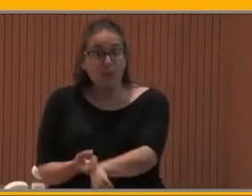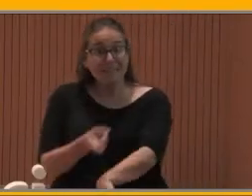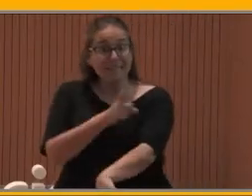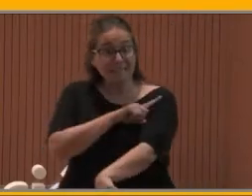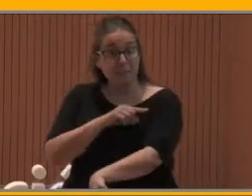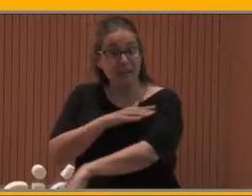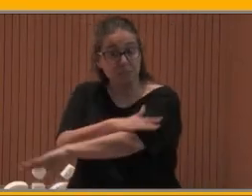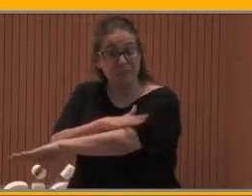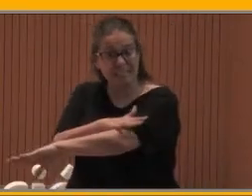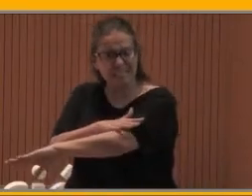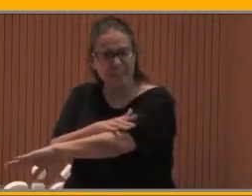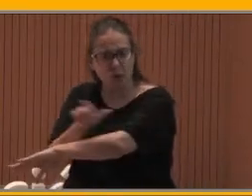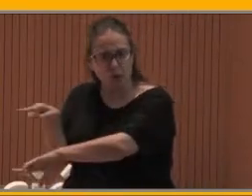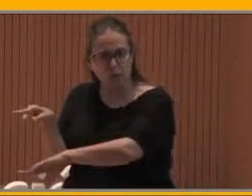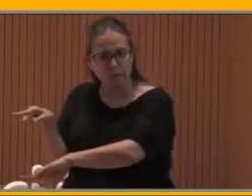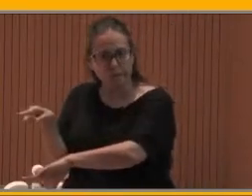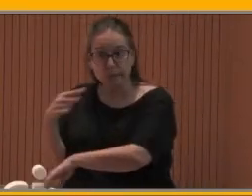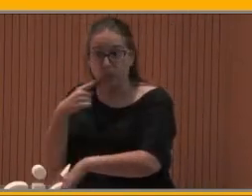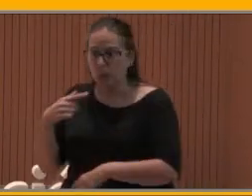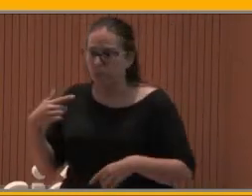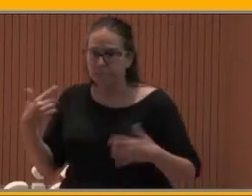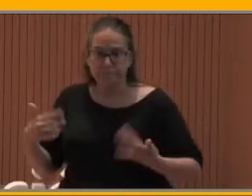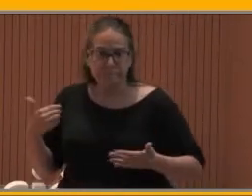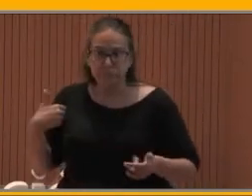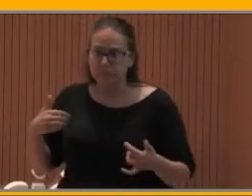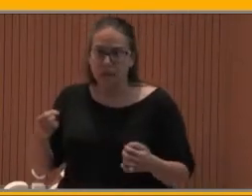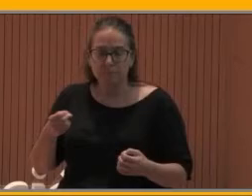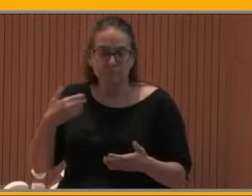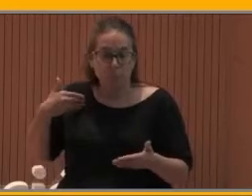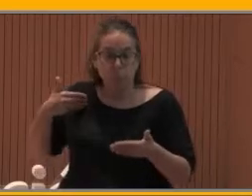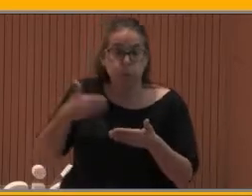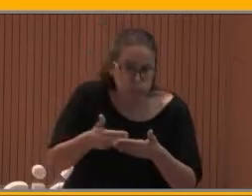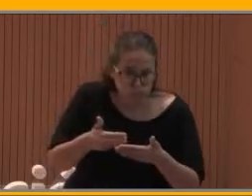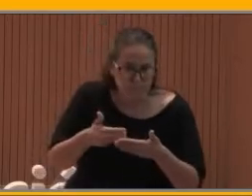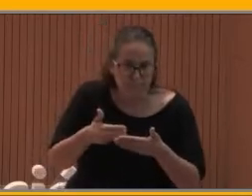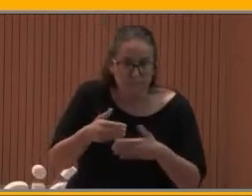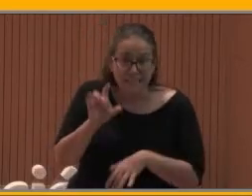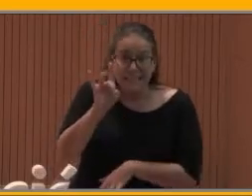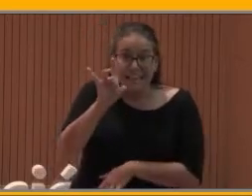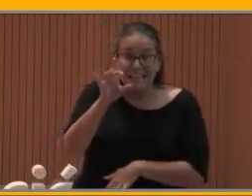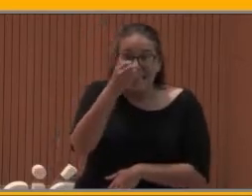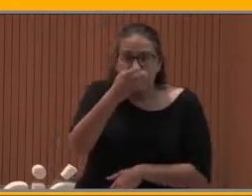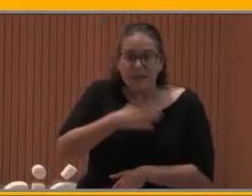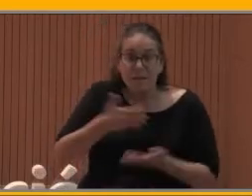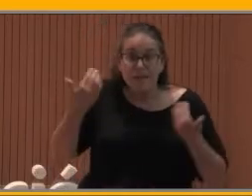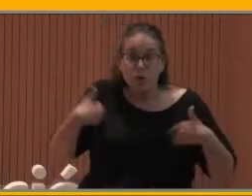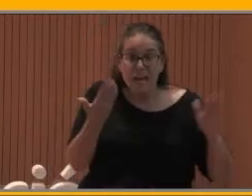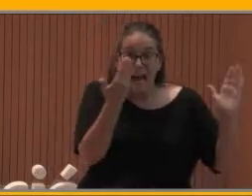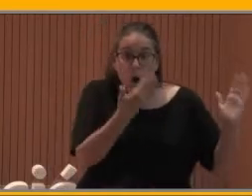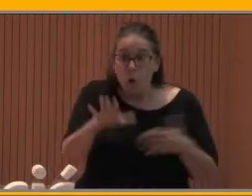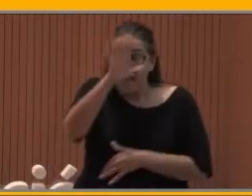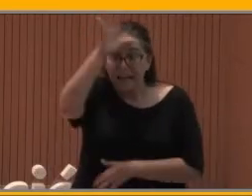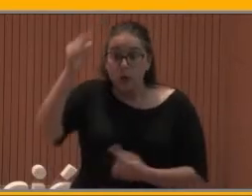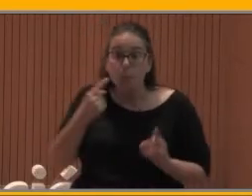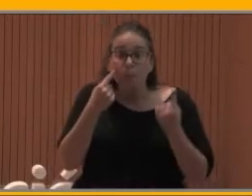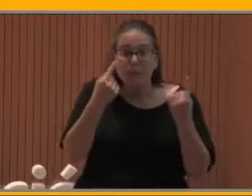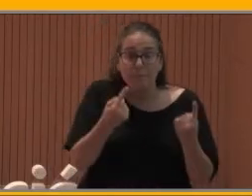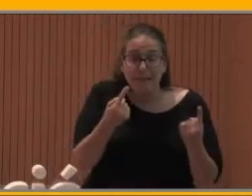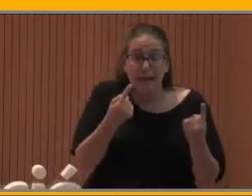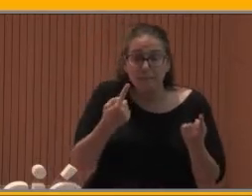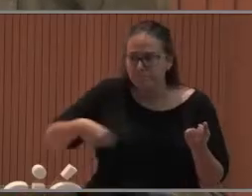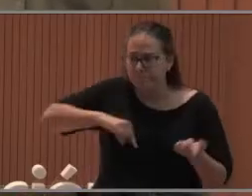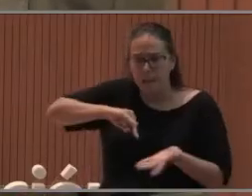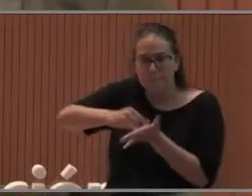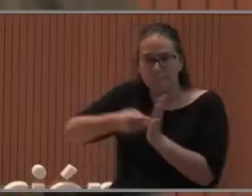nos decía, nos ha pillado el toro. Aquí estamos el 15 de mayo con la primera ola de calor y no hemos podido activar el